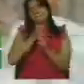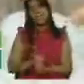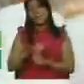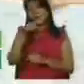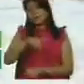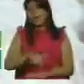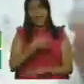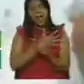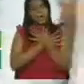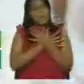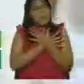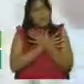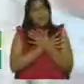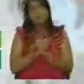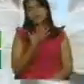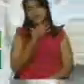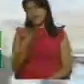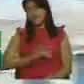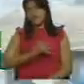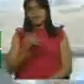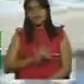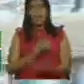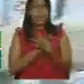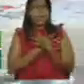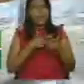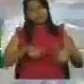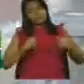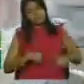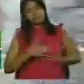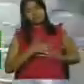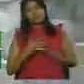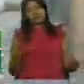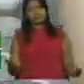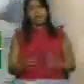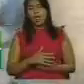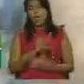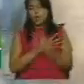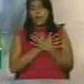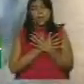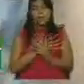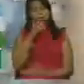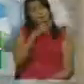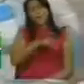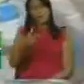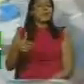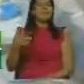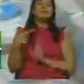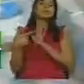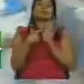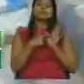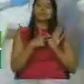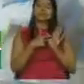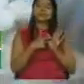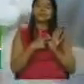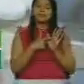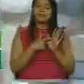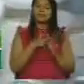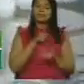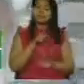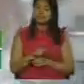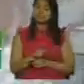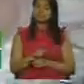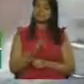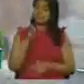es un amor de sinceridad, un amor de corazón, un amor puro que el pueblo le está demostrando a usted, así como usted